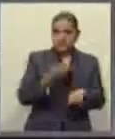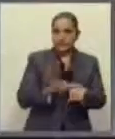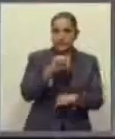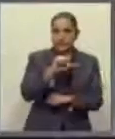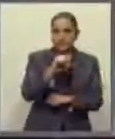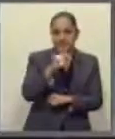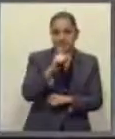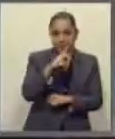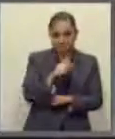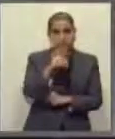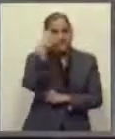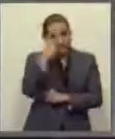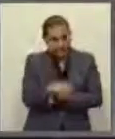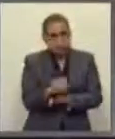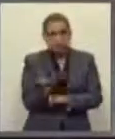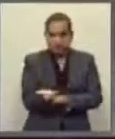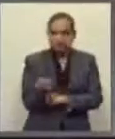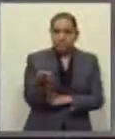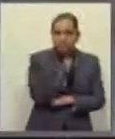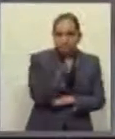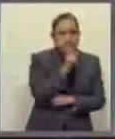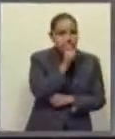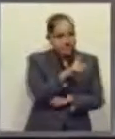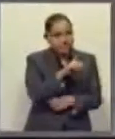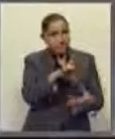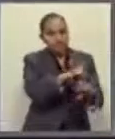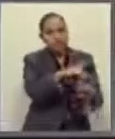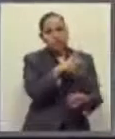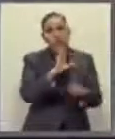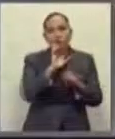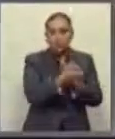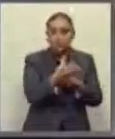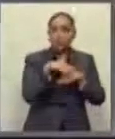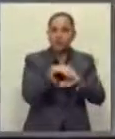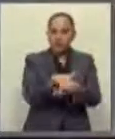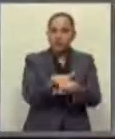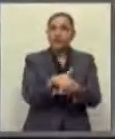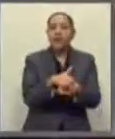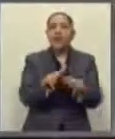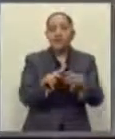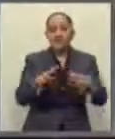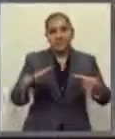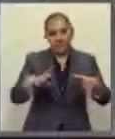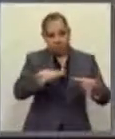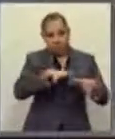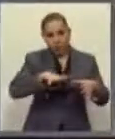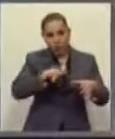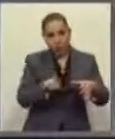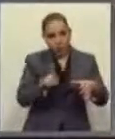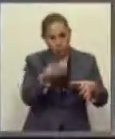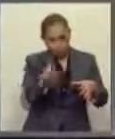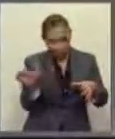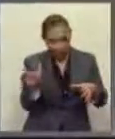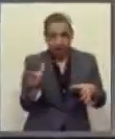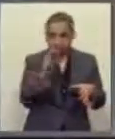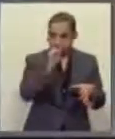que de manera conjunta con la Comisión de Desarrollo Rural, de la cual